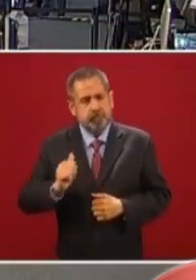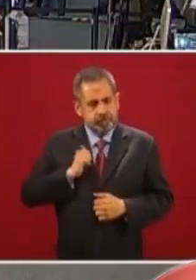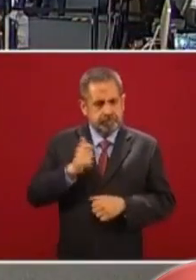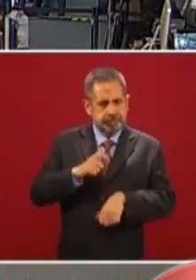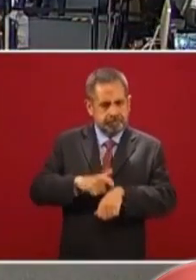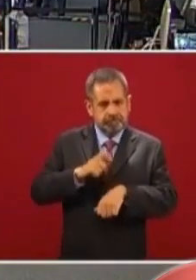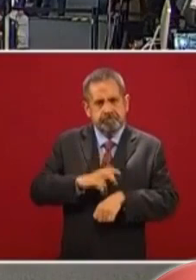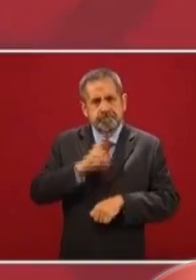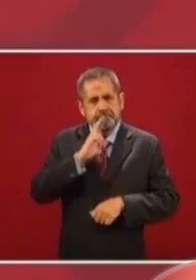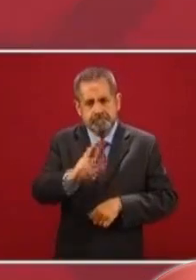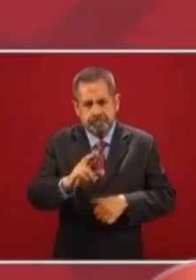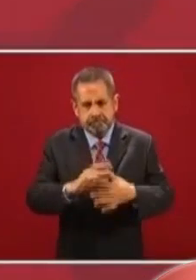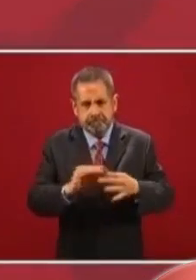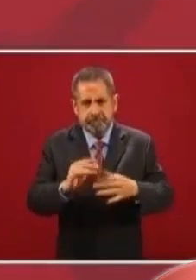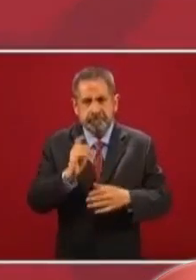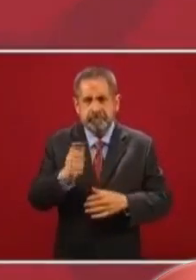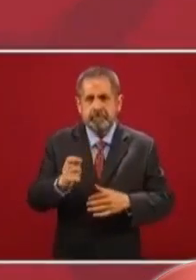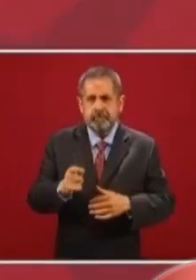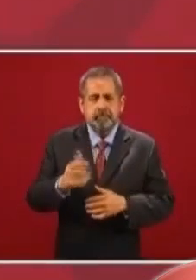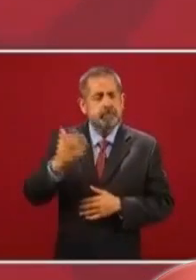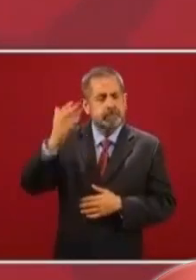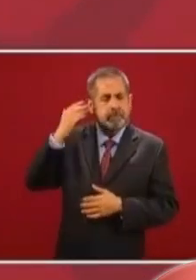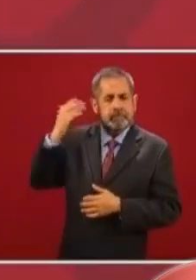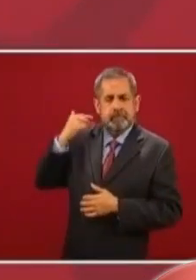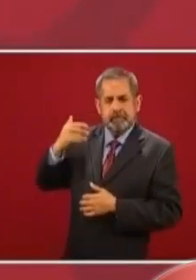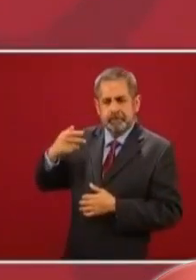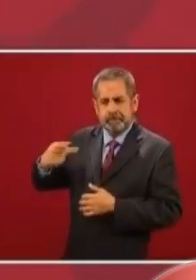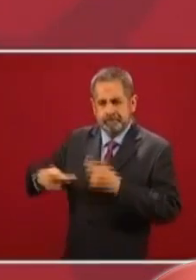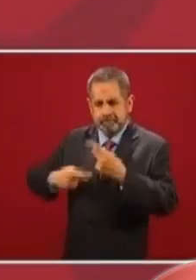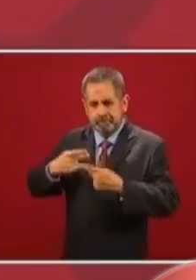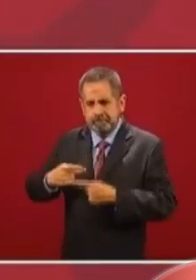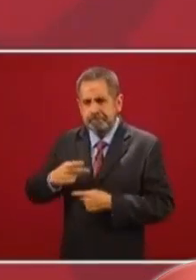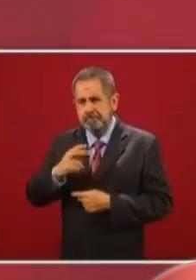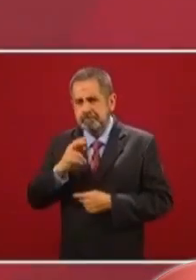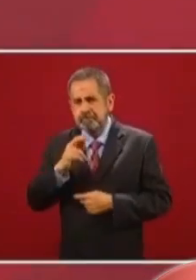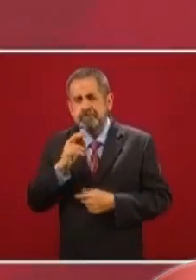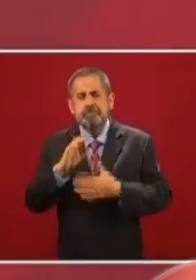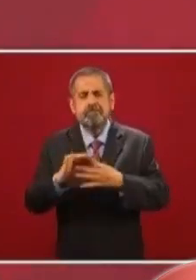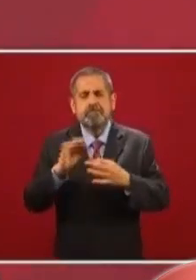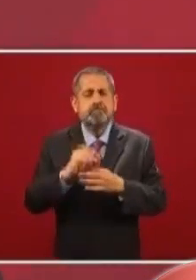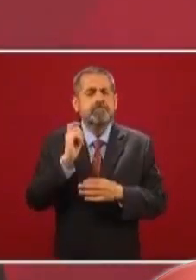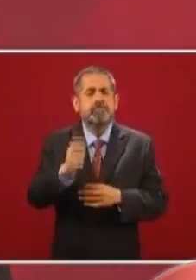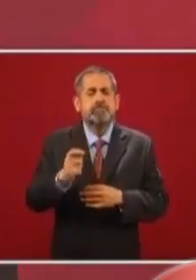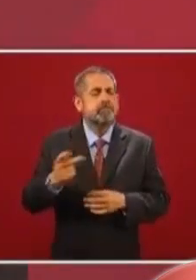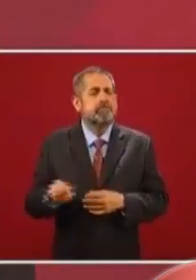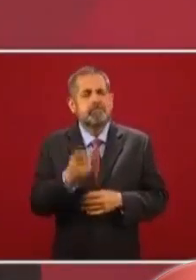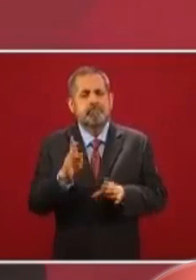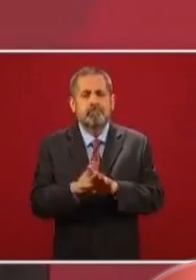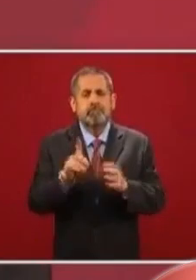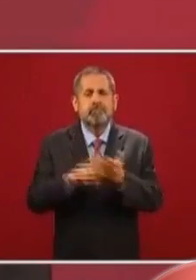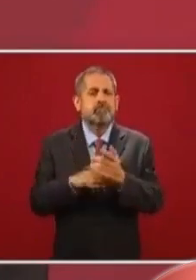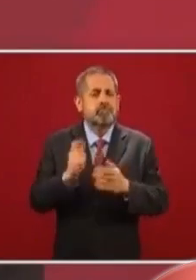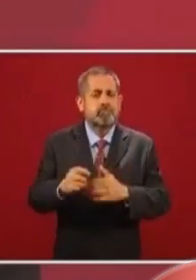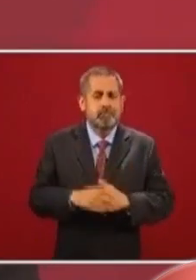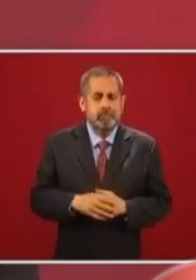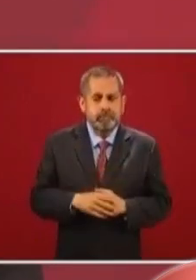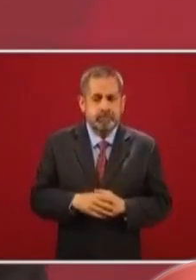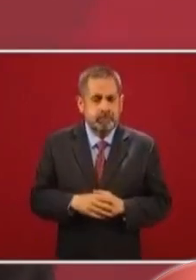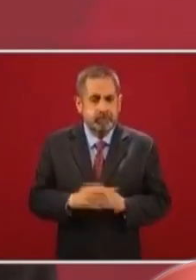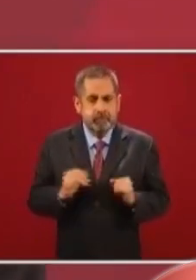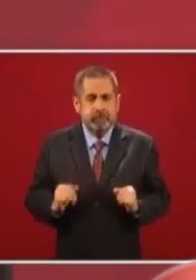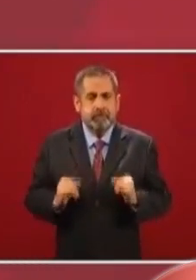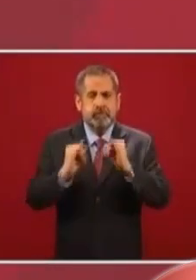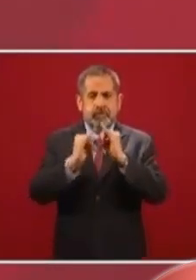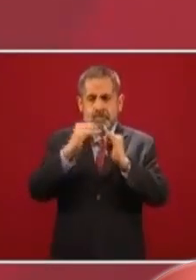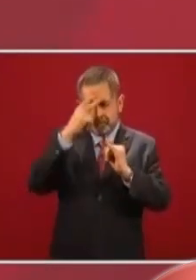tiempo, es una pregunta hecha en el pasado, en alguna de las mañaneras. Se preguntó sobre la participación del Instituto Mexicano del